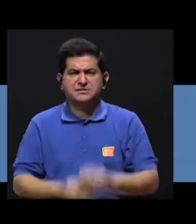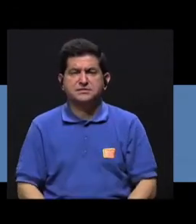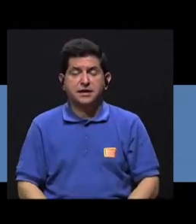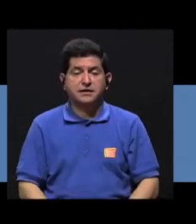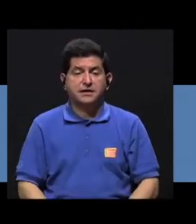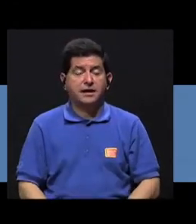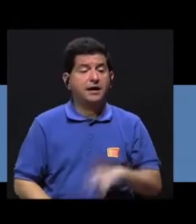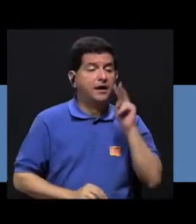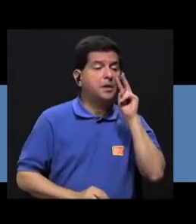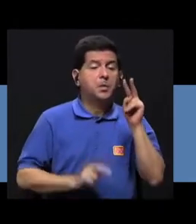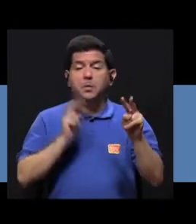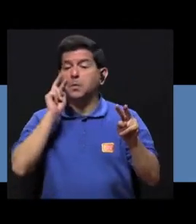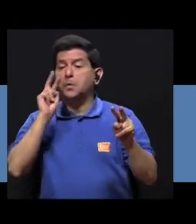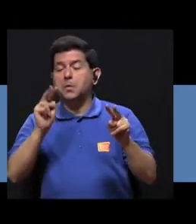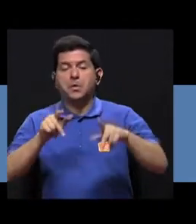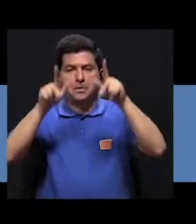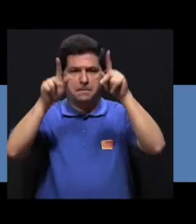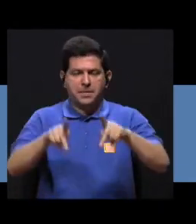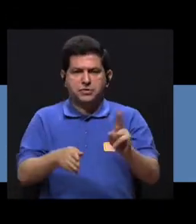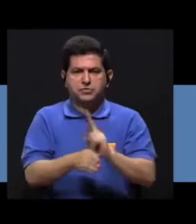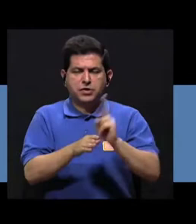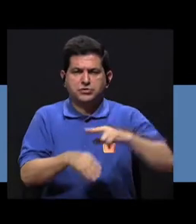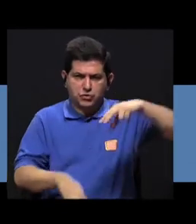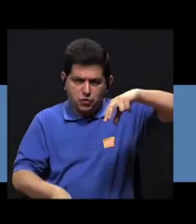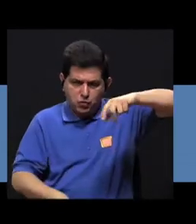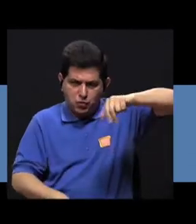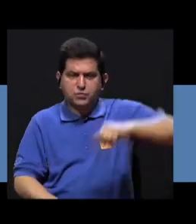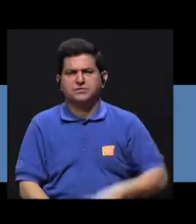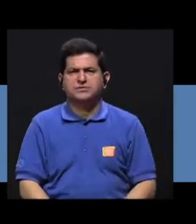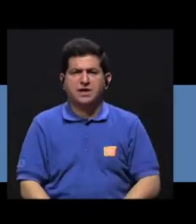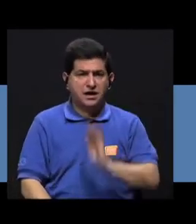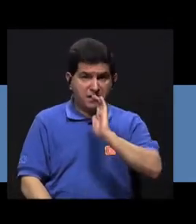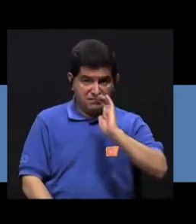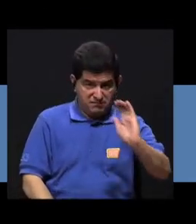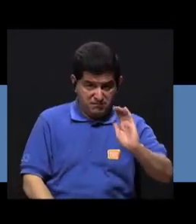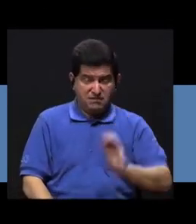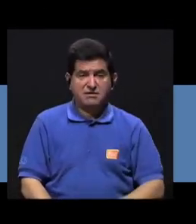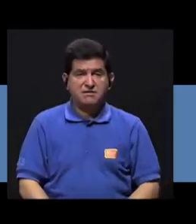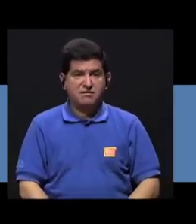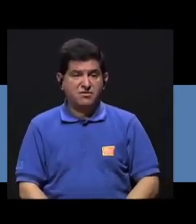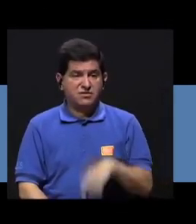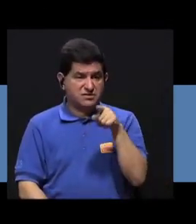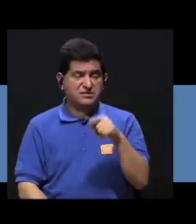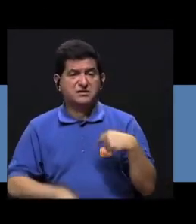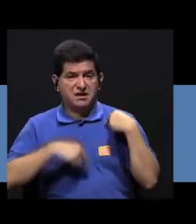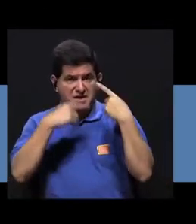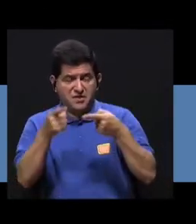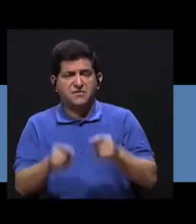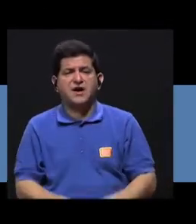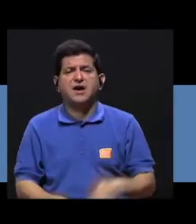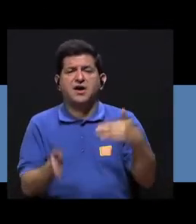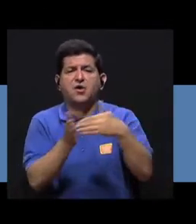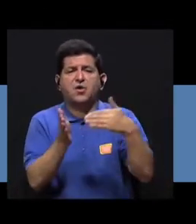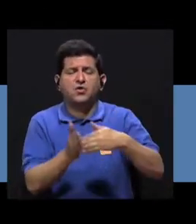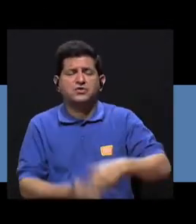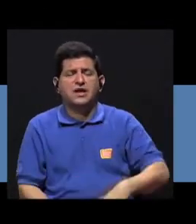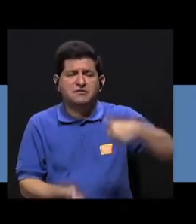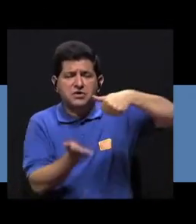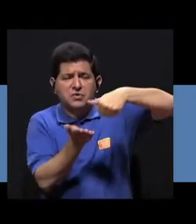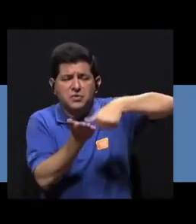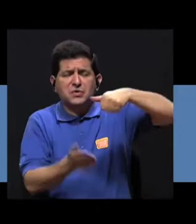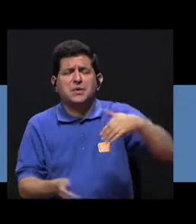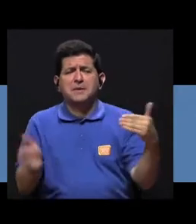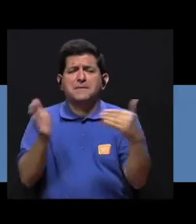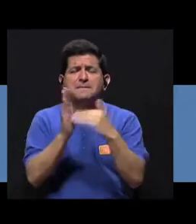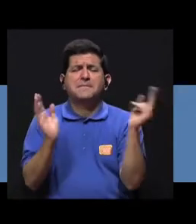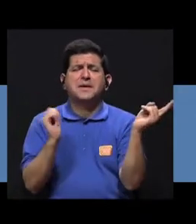estar pasando para ver a la gente que usa los tubos. Porque hay niños que llegan, vuelven a apretar el tubo